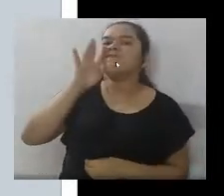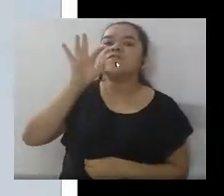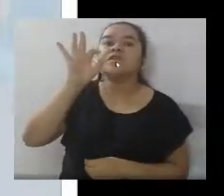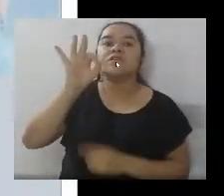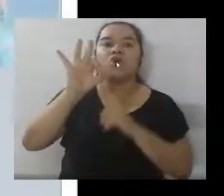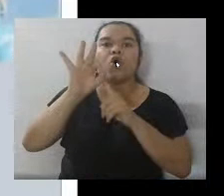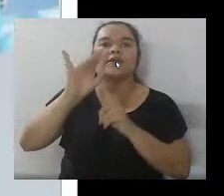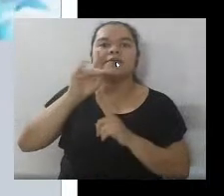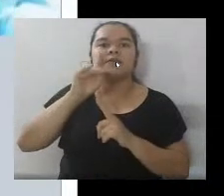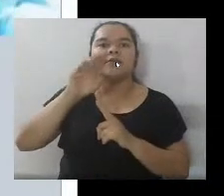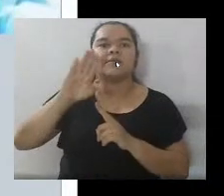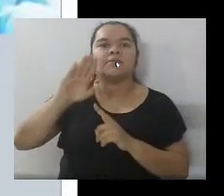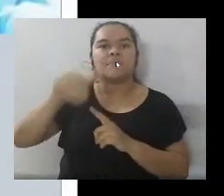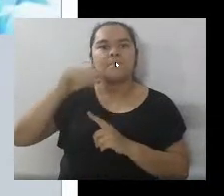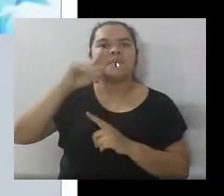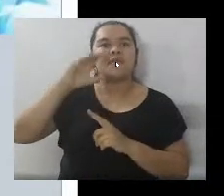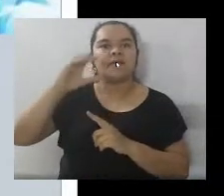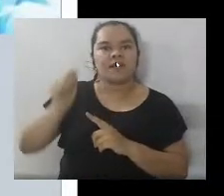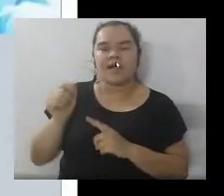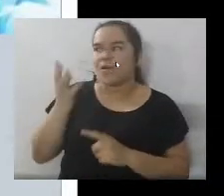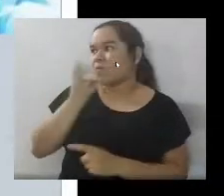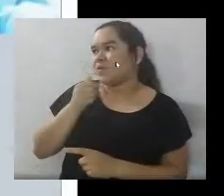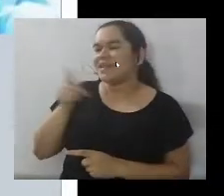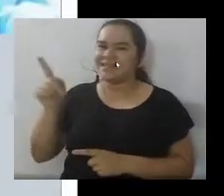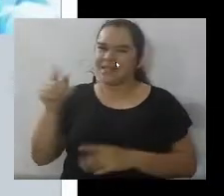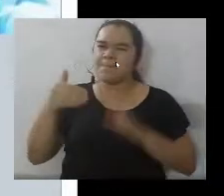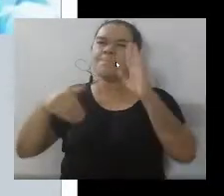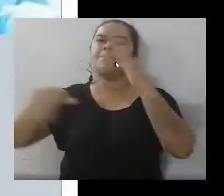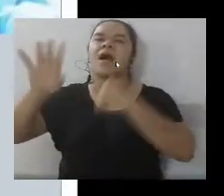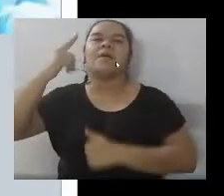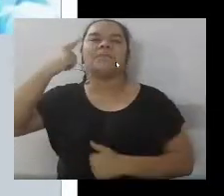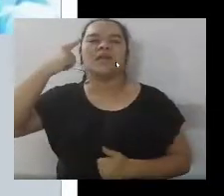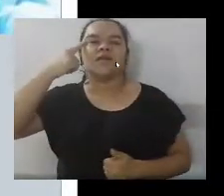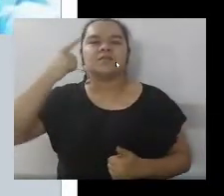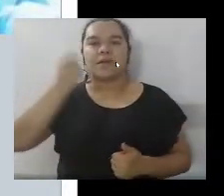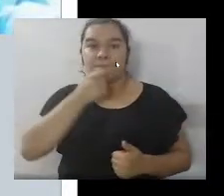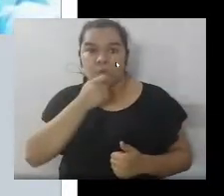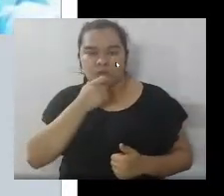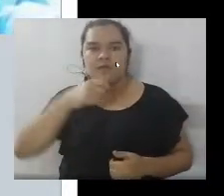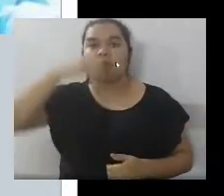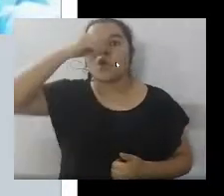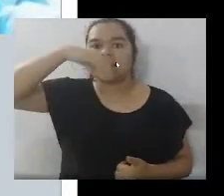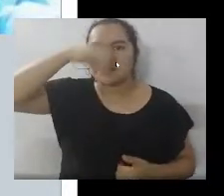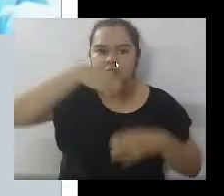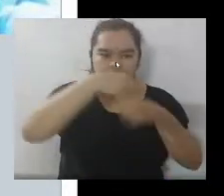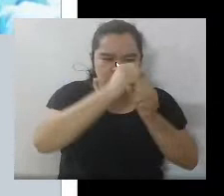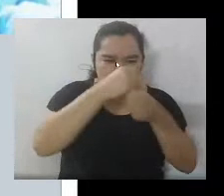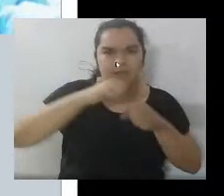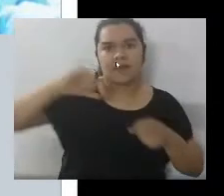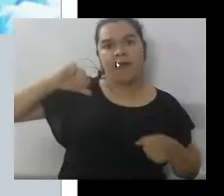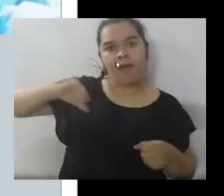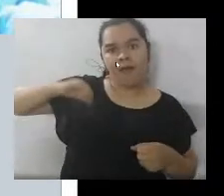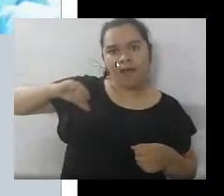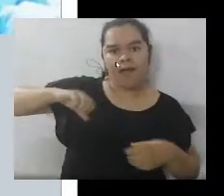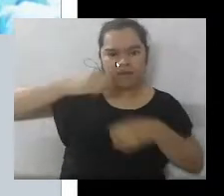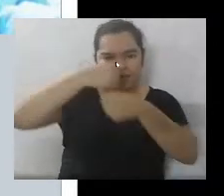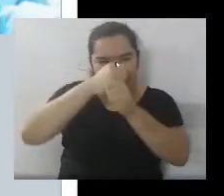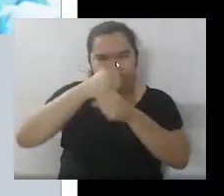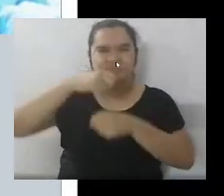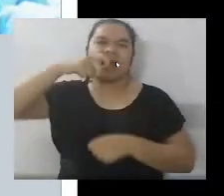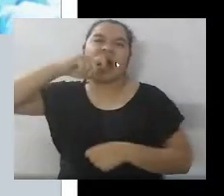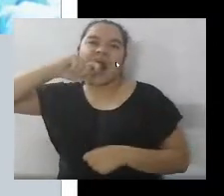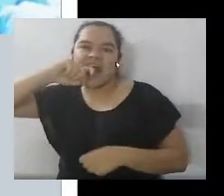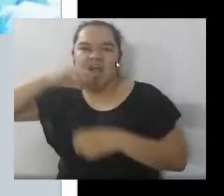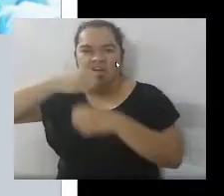excepción, los va a vincular con el análisis de materia fecal, el análisis de orina, de una manera peyorativa,